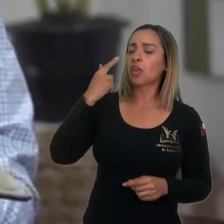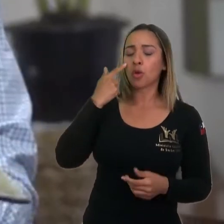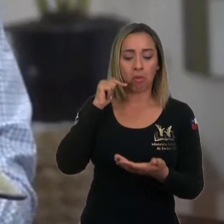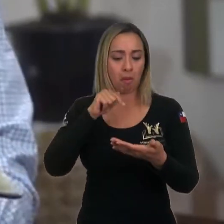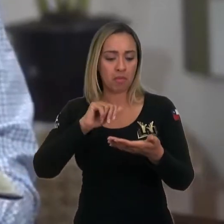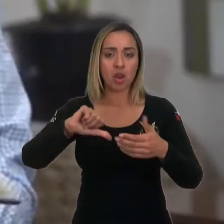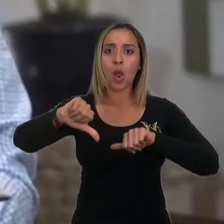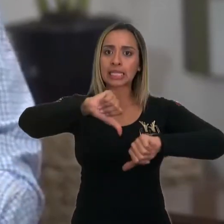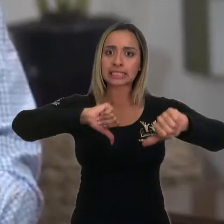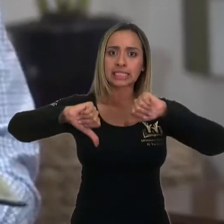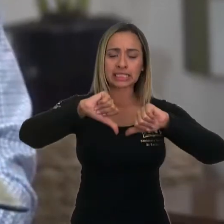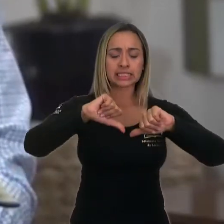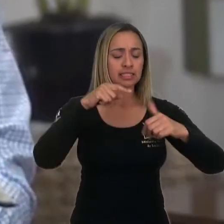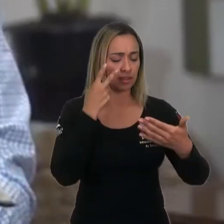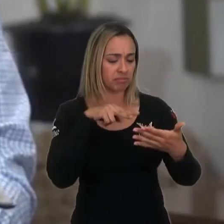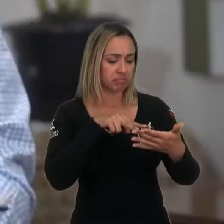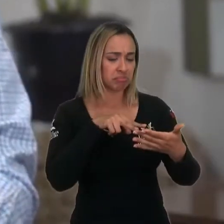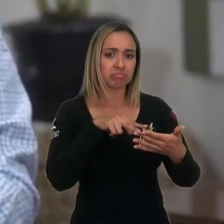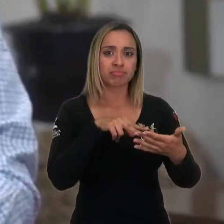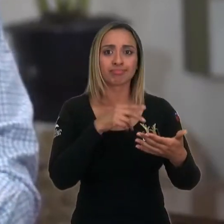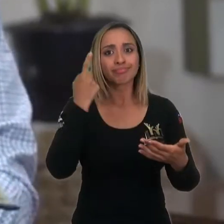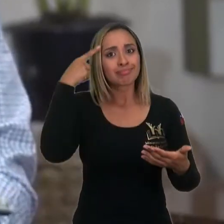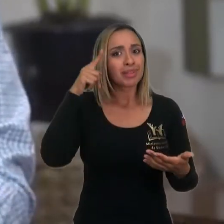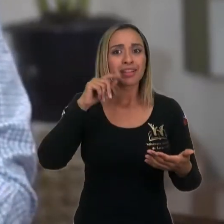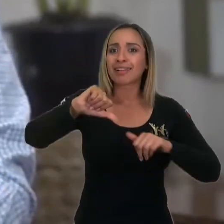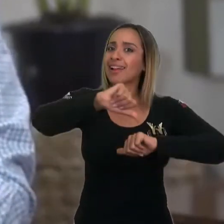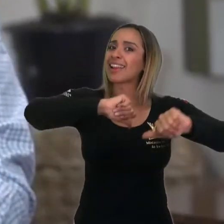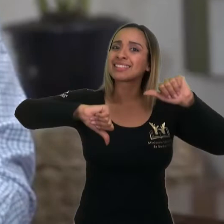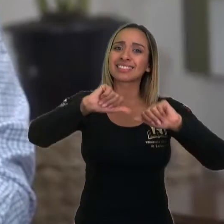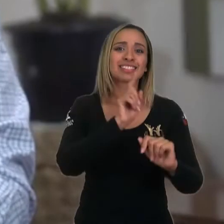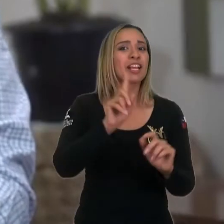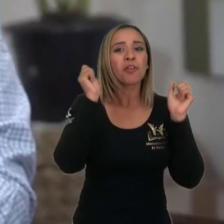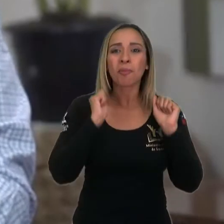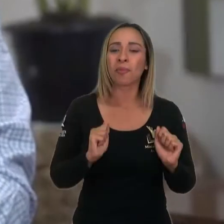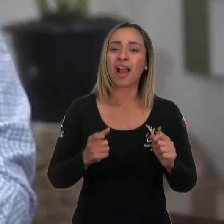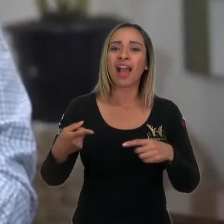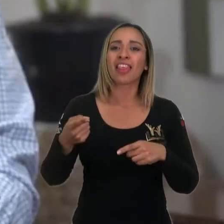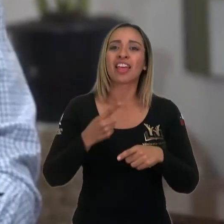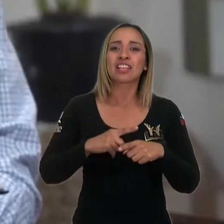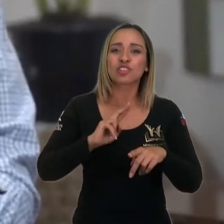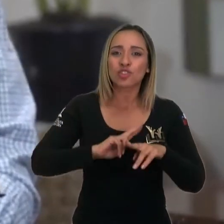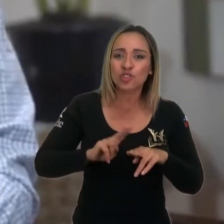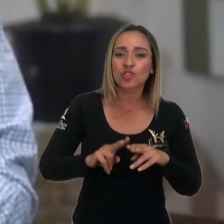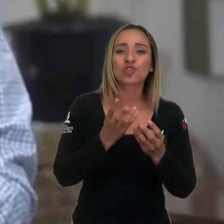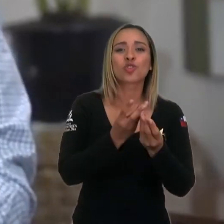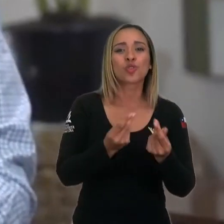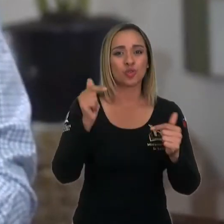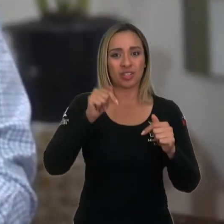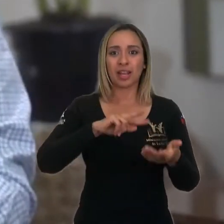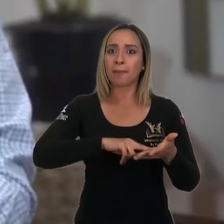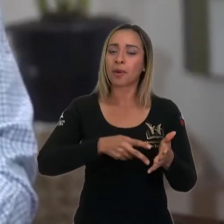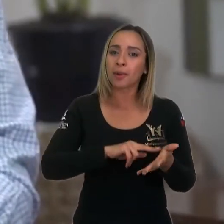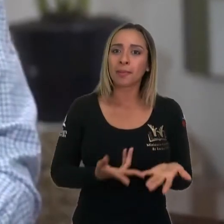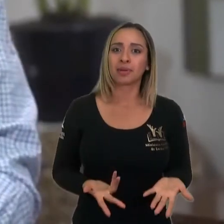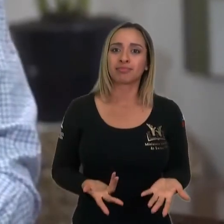pero muchas veces la ciencia es incapaz de solucionar el problema. Y otra cosa, ¿y el temor? ¿Qué haces con el temor?